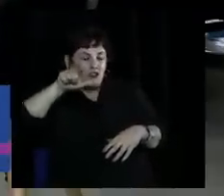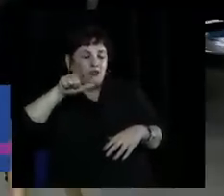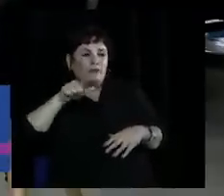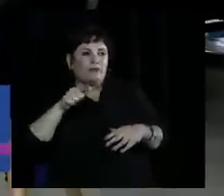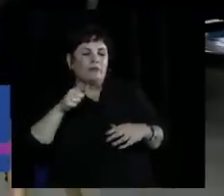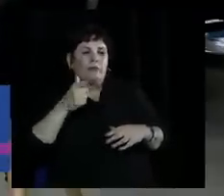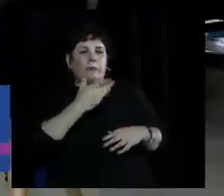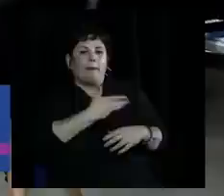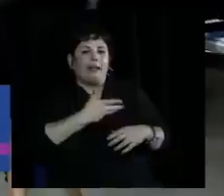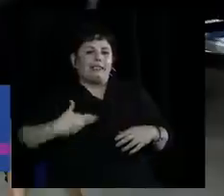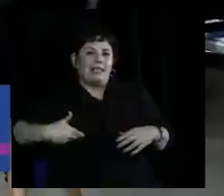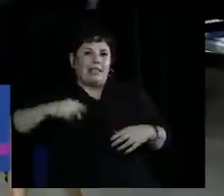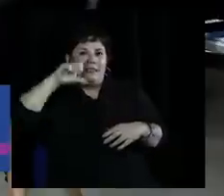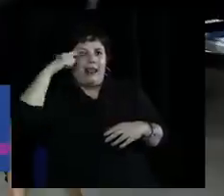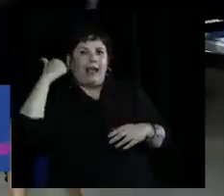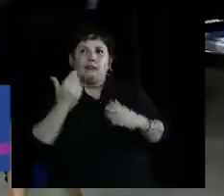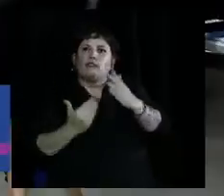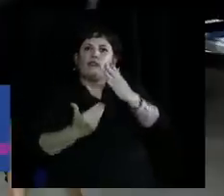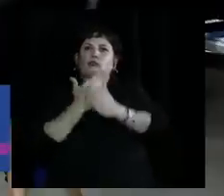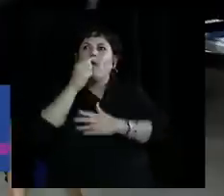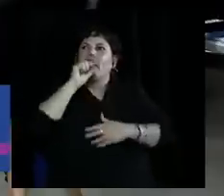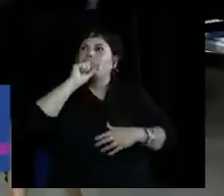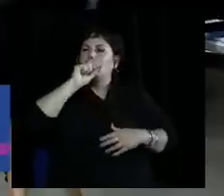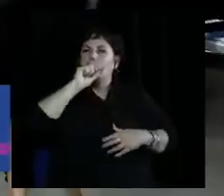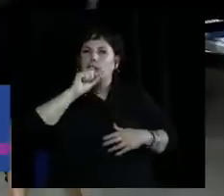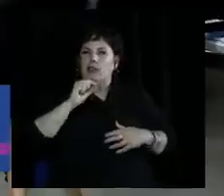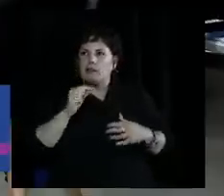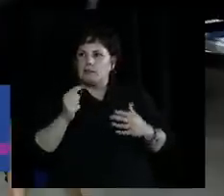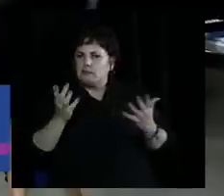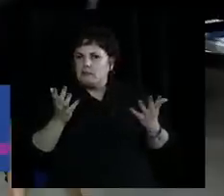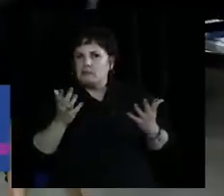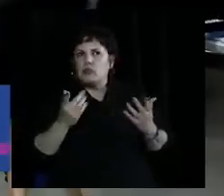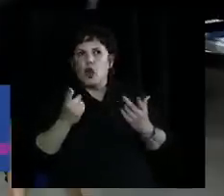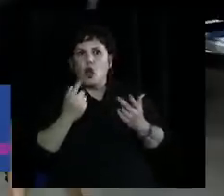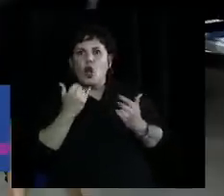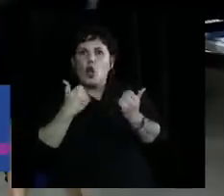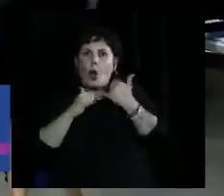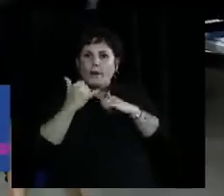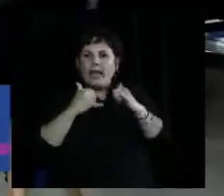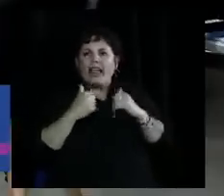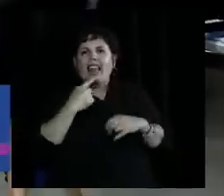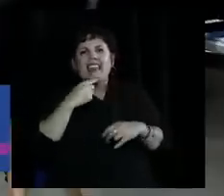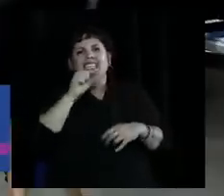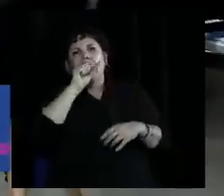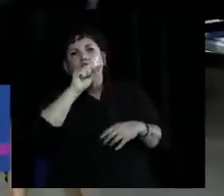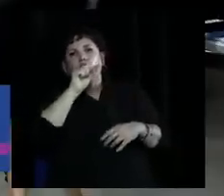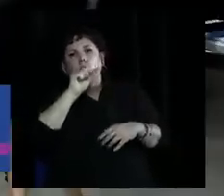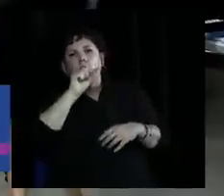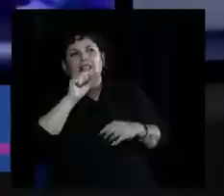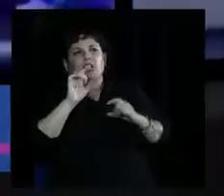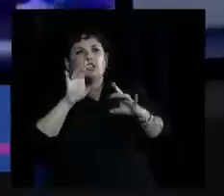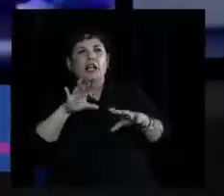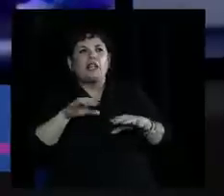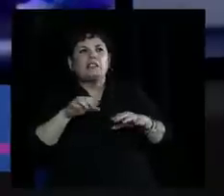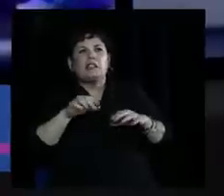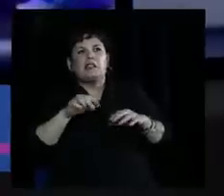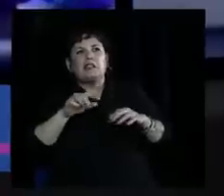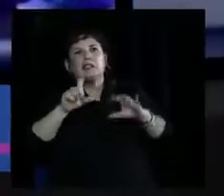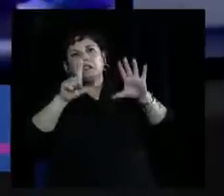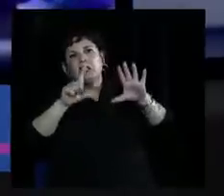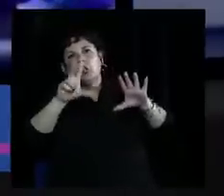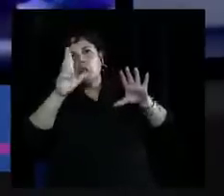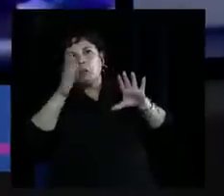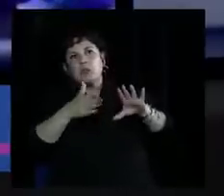el presidente la comunicó por Twitter, una novedad, porque además dice que Twitter lo usa solo el 7 o el 8% de la población,